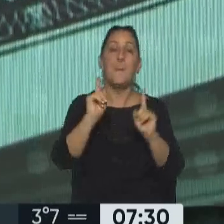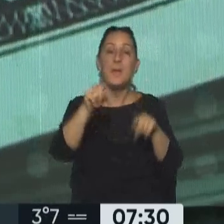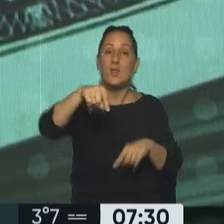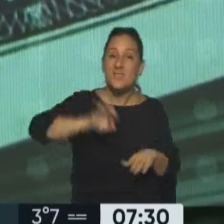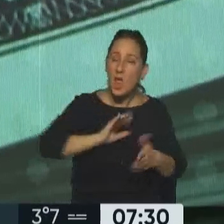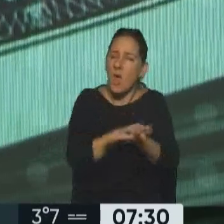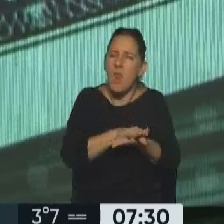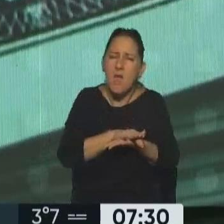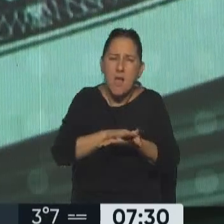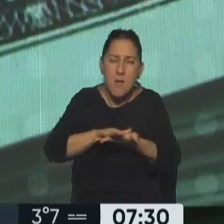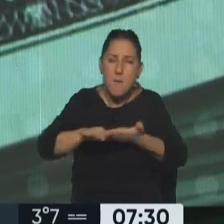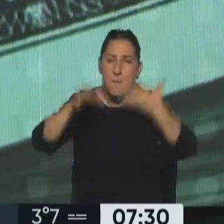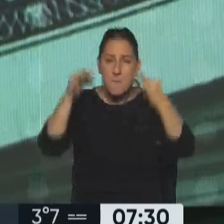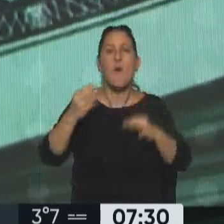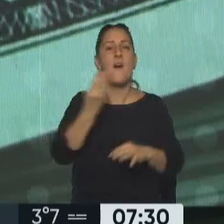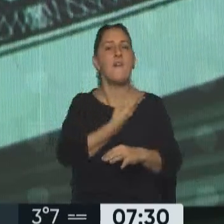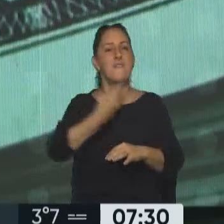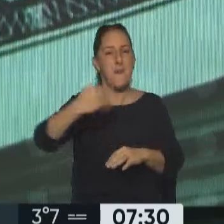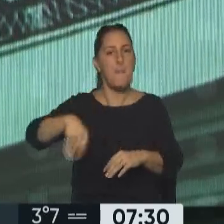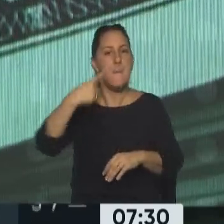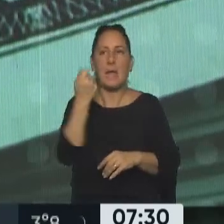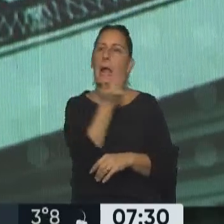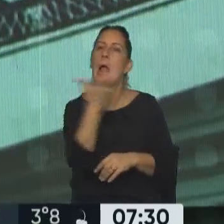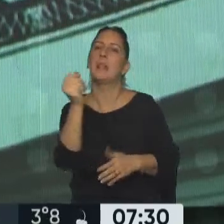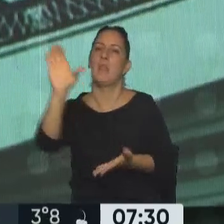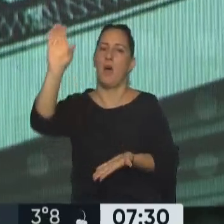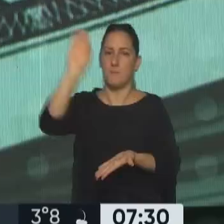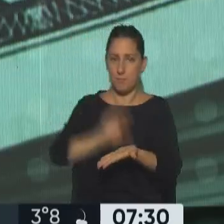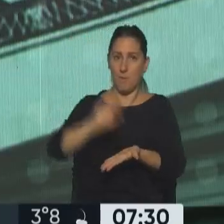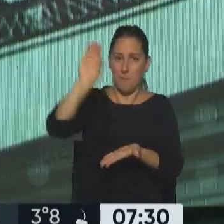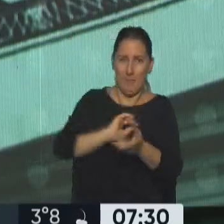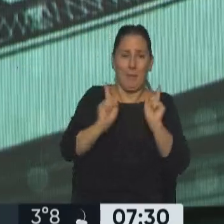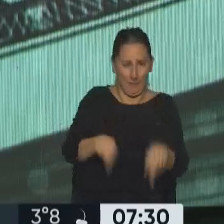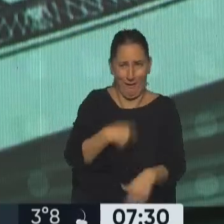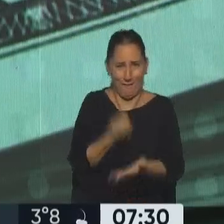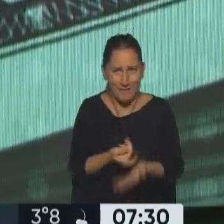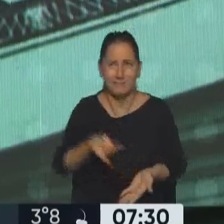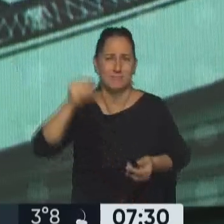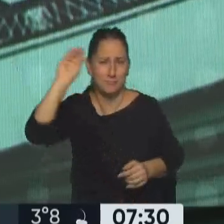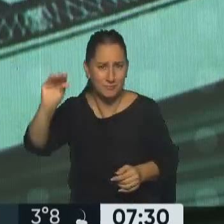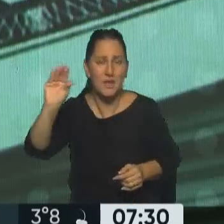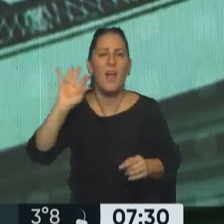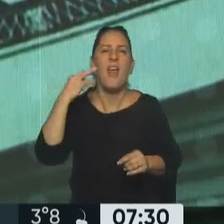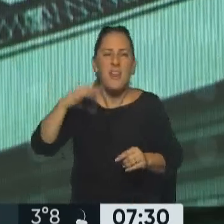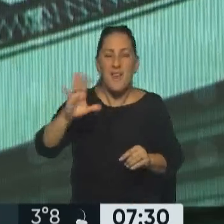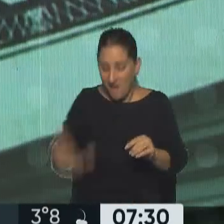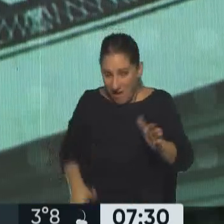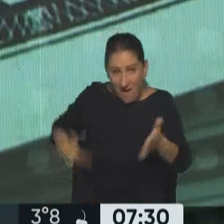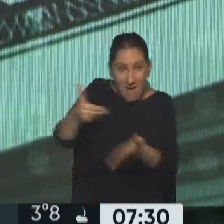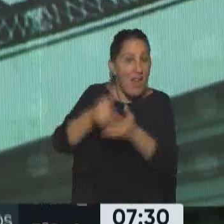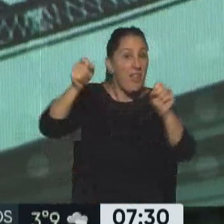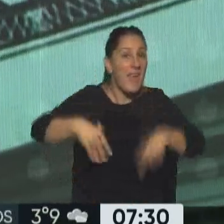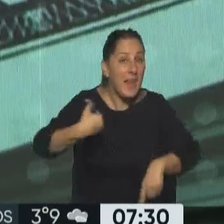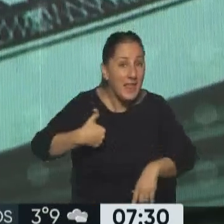la Argentina, pese a que el Fondo Monetario le dé X cantidad de desembolsos para devolvérselos, tiene que devolver más o menos de su bolsillo